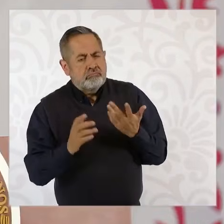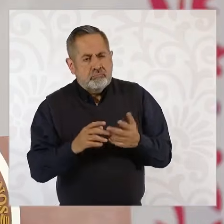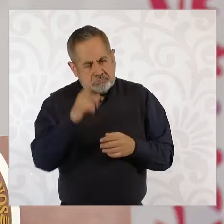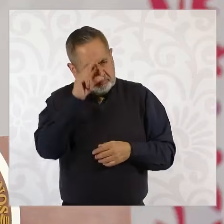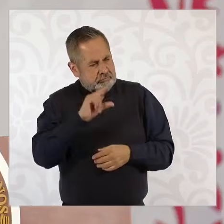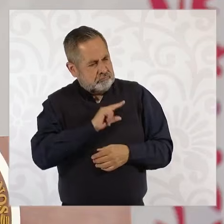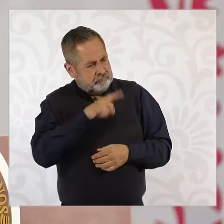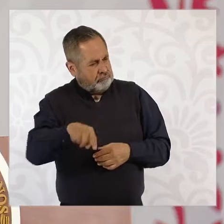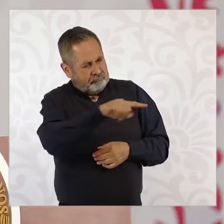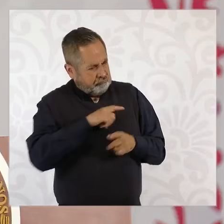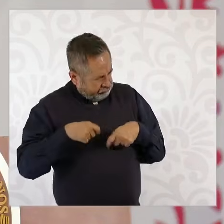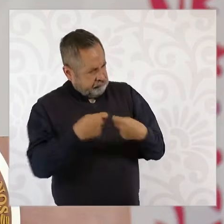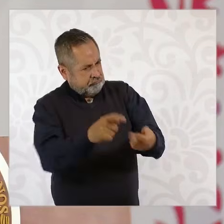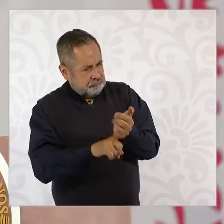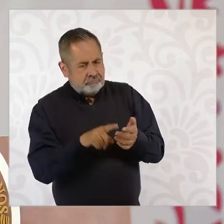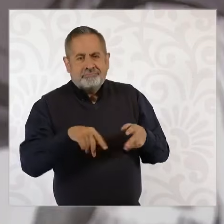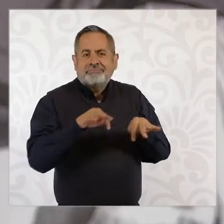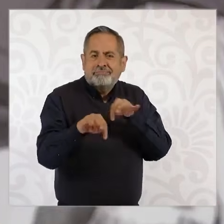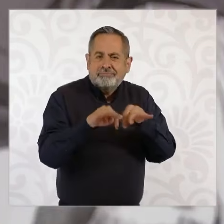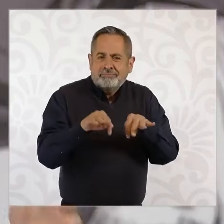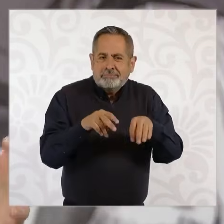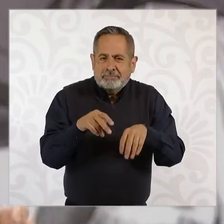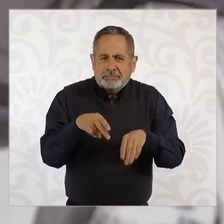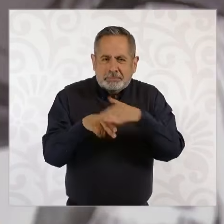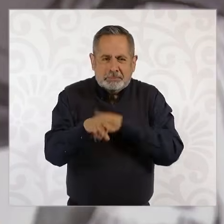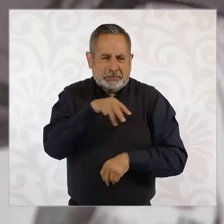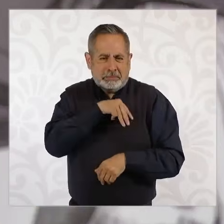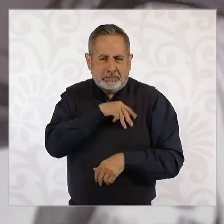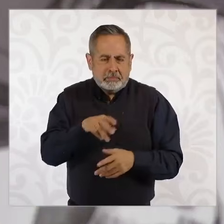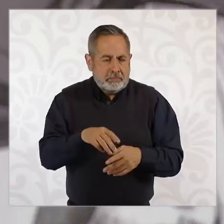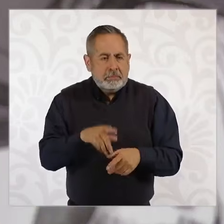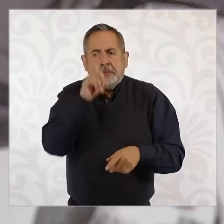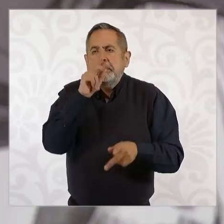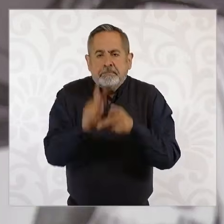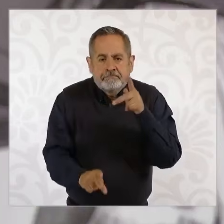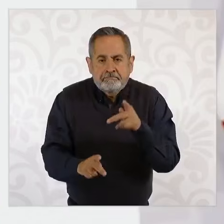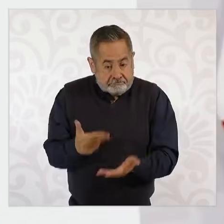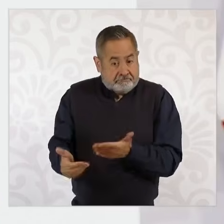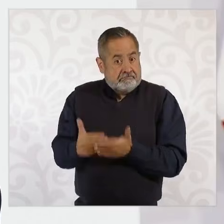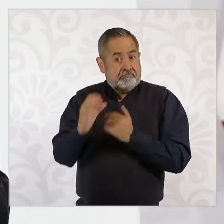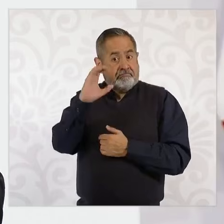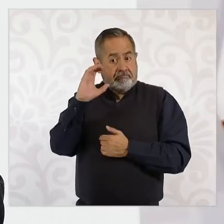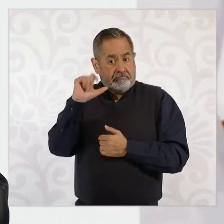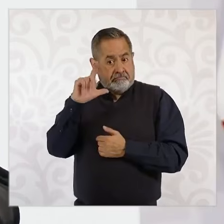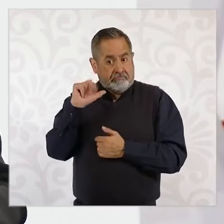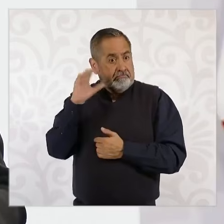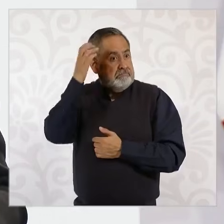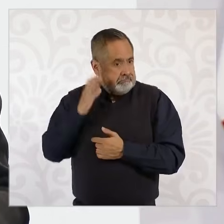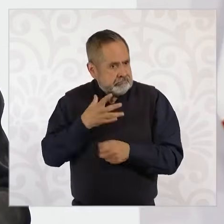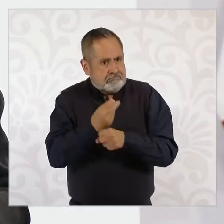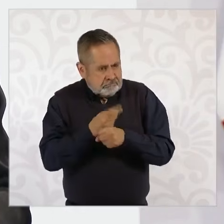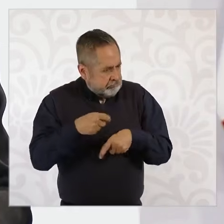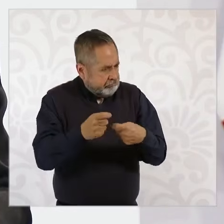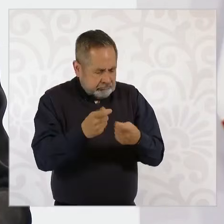especial para los trabajadores del metro. Entonces está invirtiendo mucho, Clara. Y también hay otros temas ahí